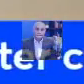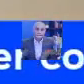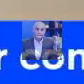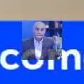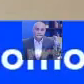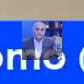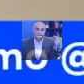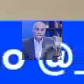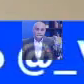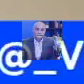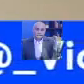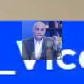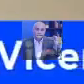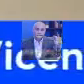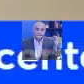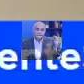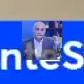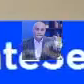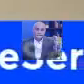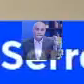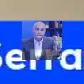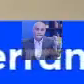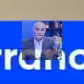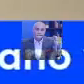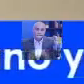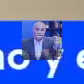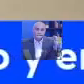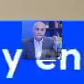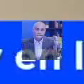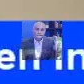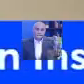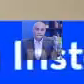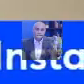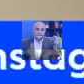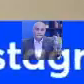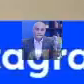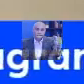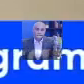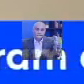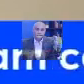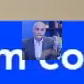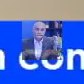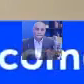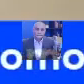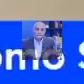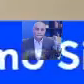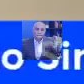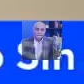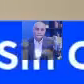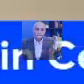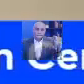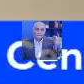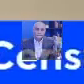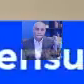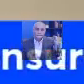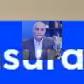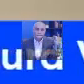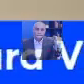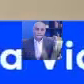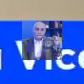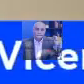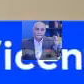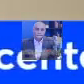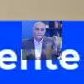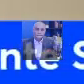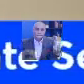a Marcelino y a toda la audiencia de Sin Censura. Primero, déjame felicitarte por esta extraordinaria